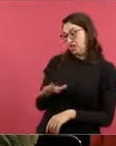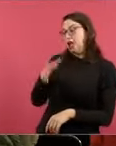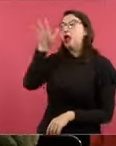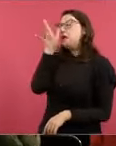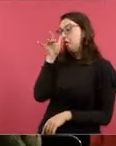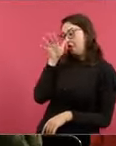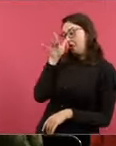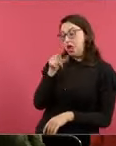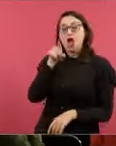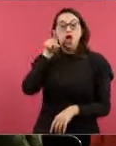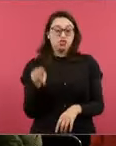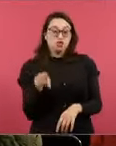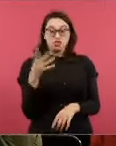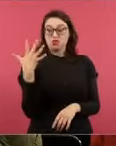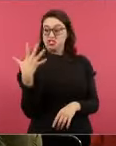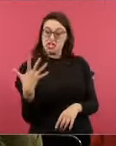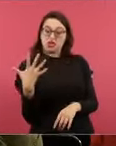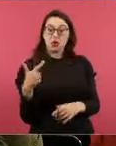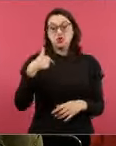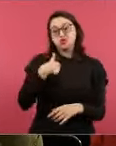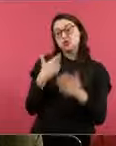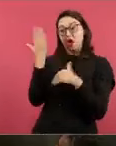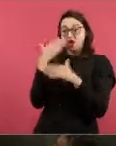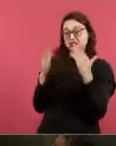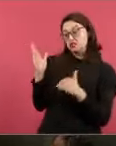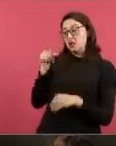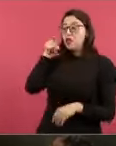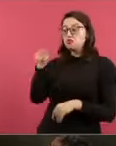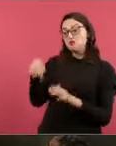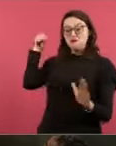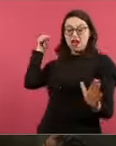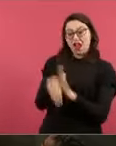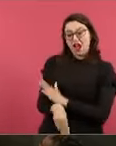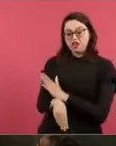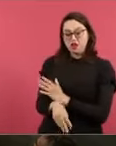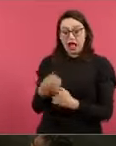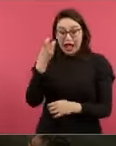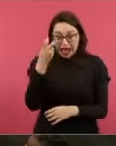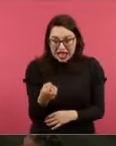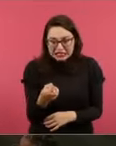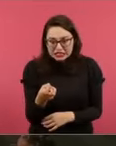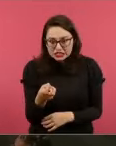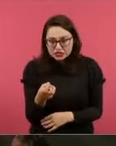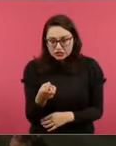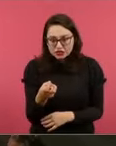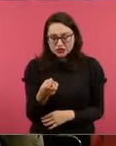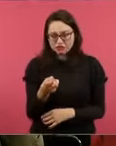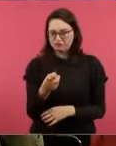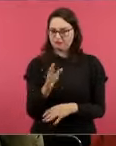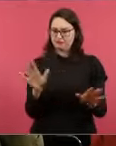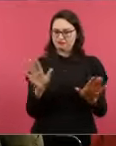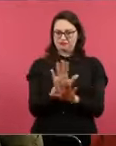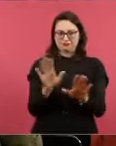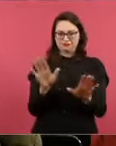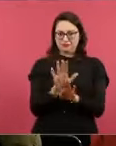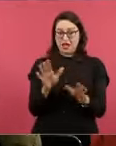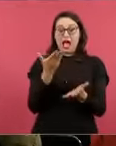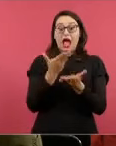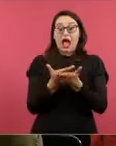maro, mero, yo sí voy a ser exitoso y tú no. No, no es eso, ¿sí? Ahora el asunto